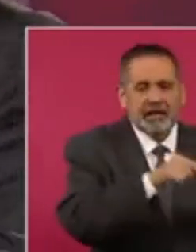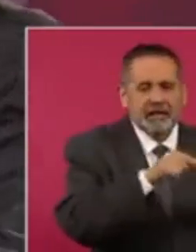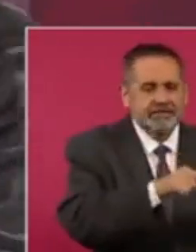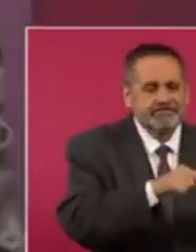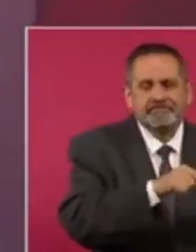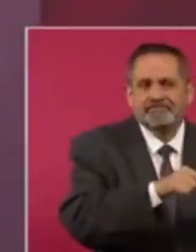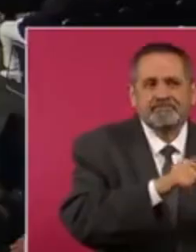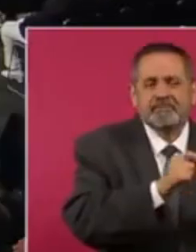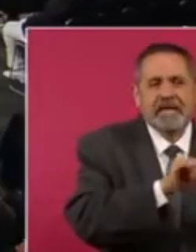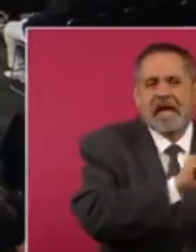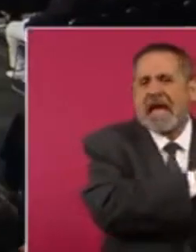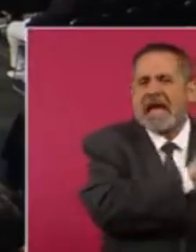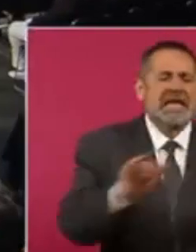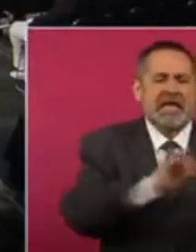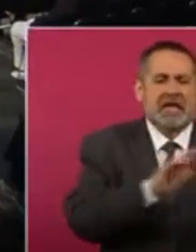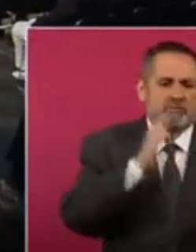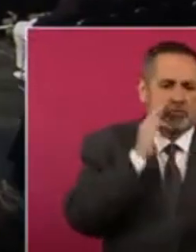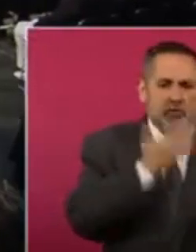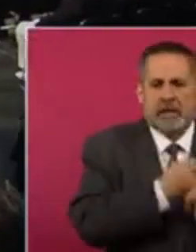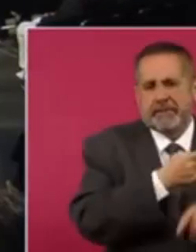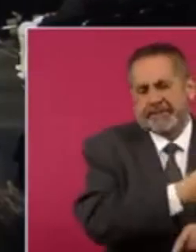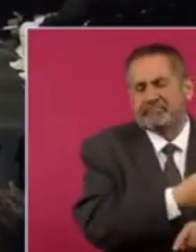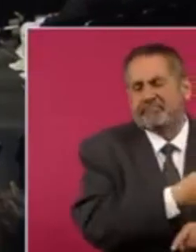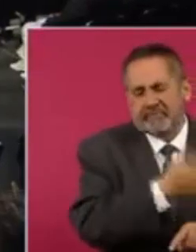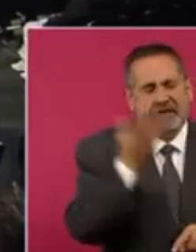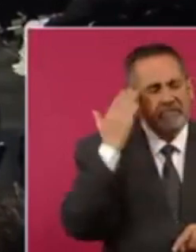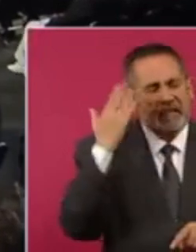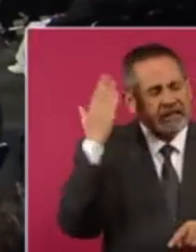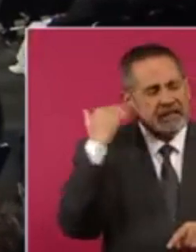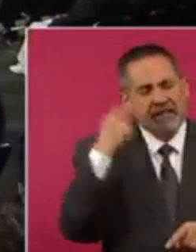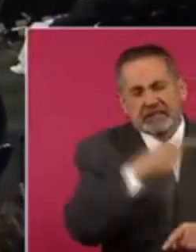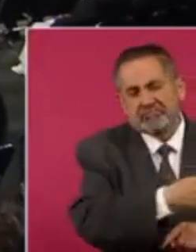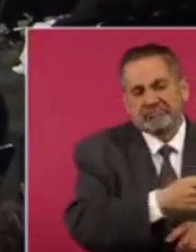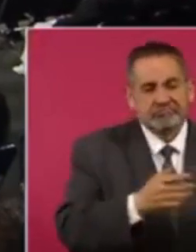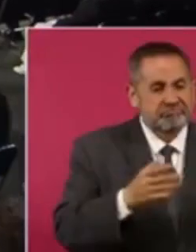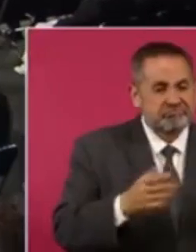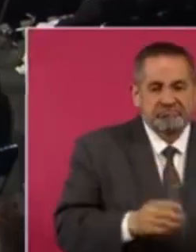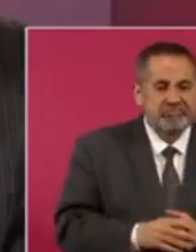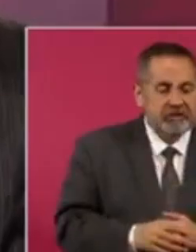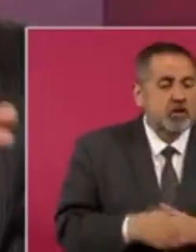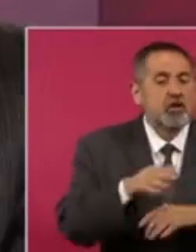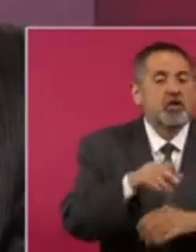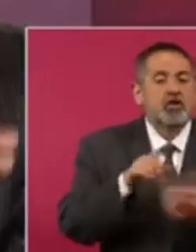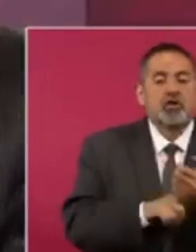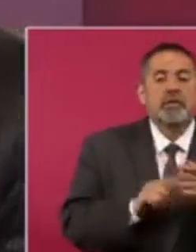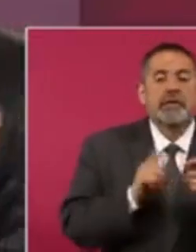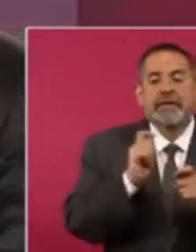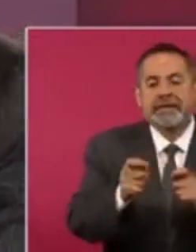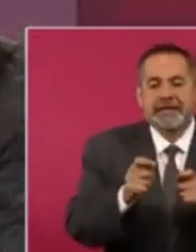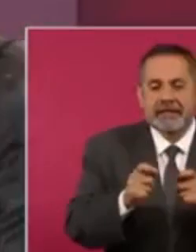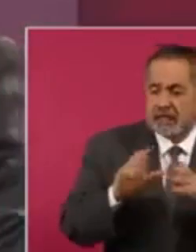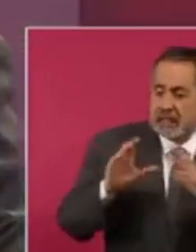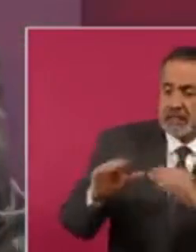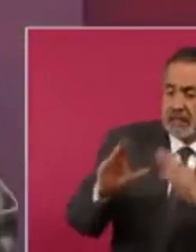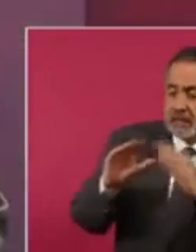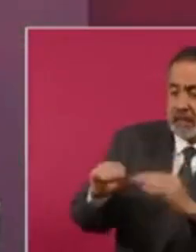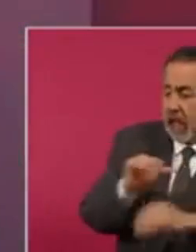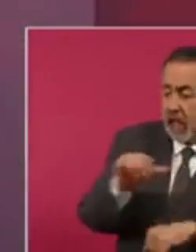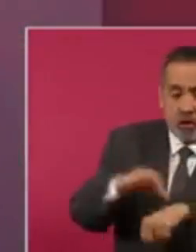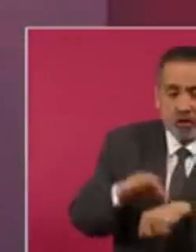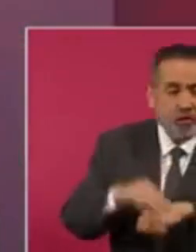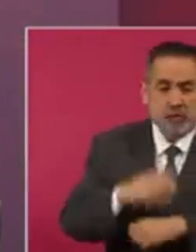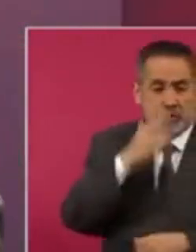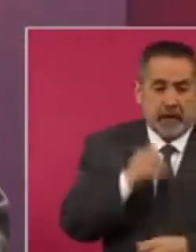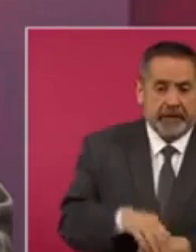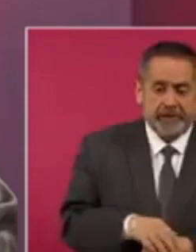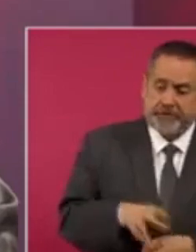a esa edad a los 80 se dejan de cumplir años y se comienzan a cumplir sueños Bueno